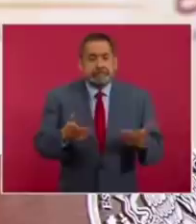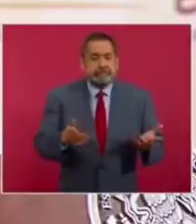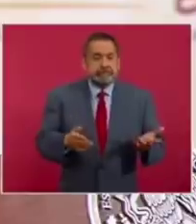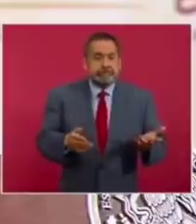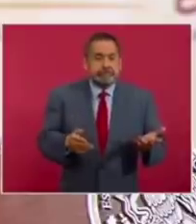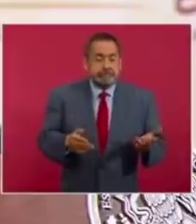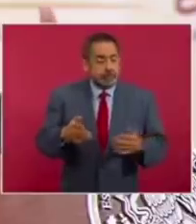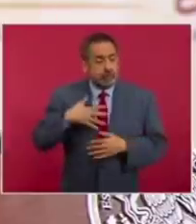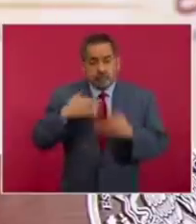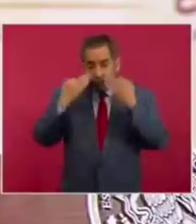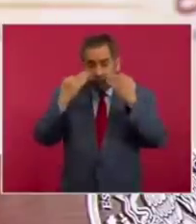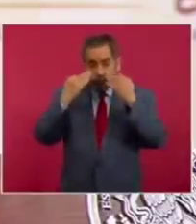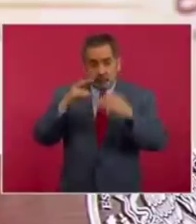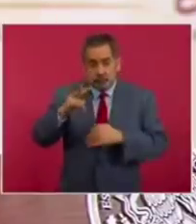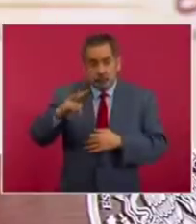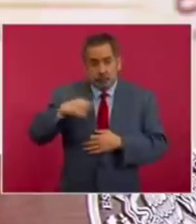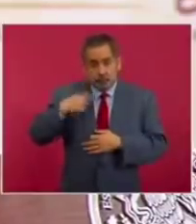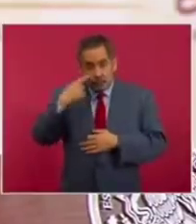Me ha tocado